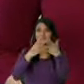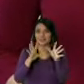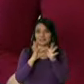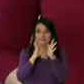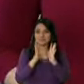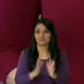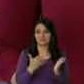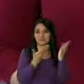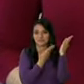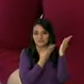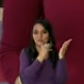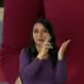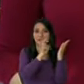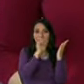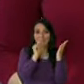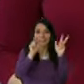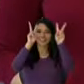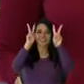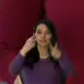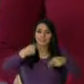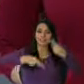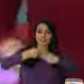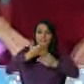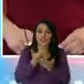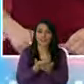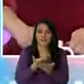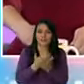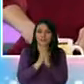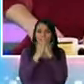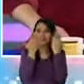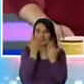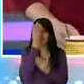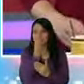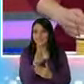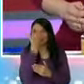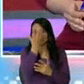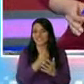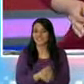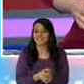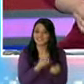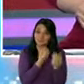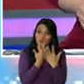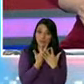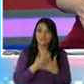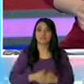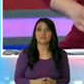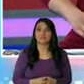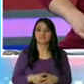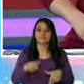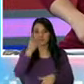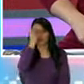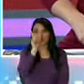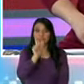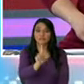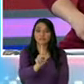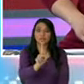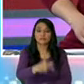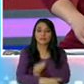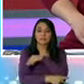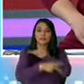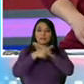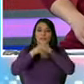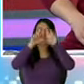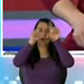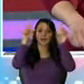Orozco, editora de Economía y Negocios de Diario El Comercio. Mónica, ¿cómo estás? Muy buenos días. Coméntanos qué es lo que motiva esta decisión de la petrolera